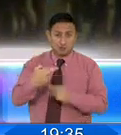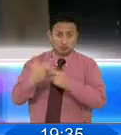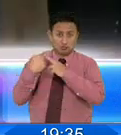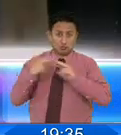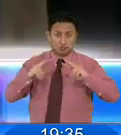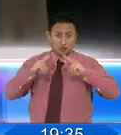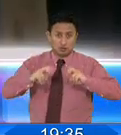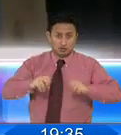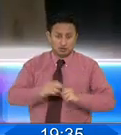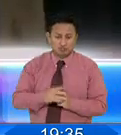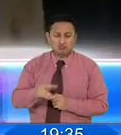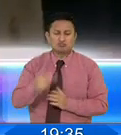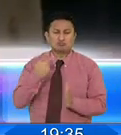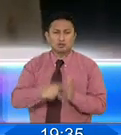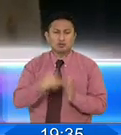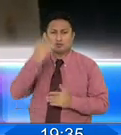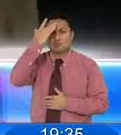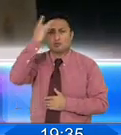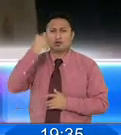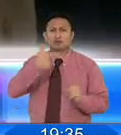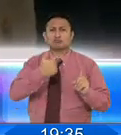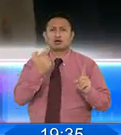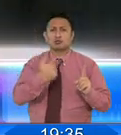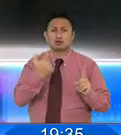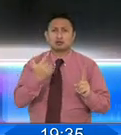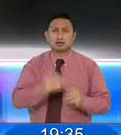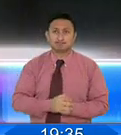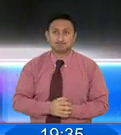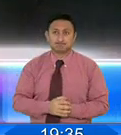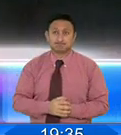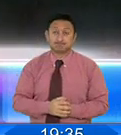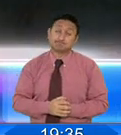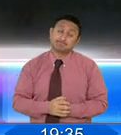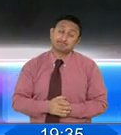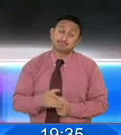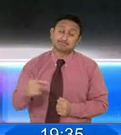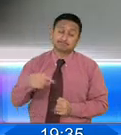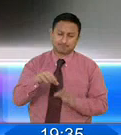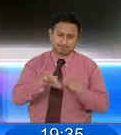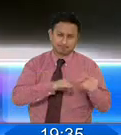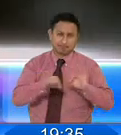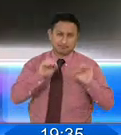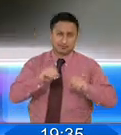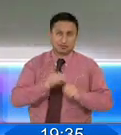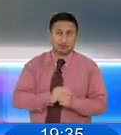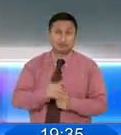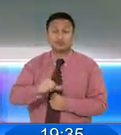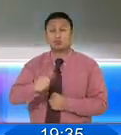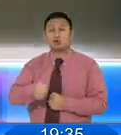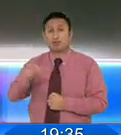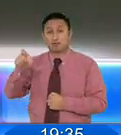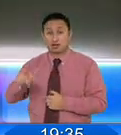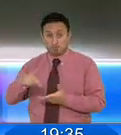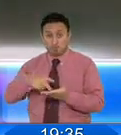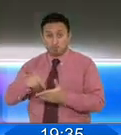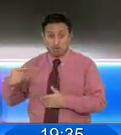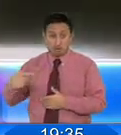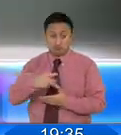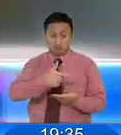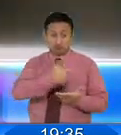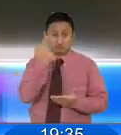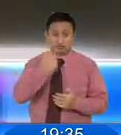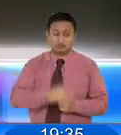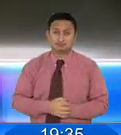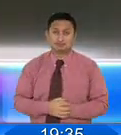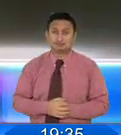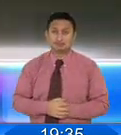determinar las causas del asesinato, que por las características descritas se perpetró bajo la modalidad de sicariato, es decir,